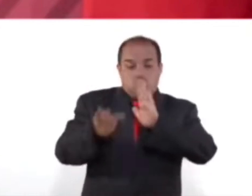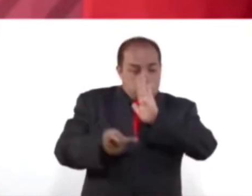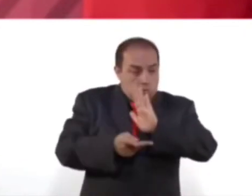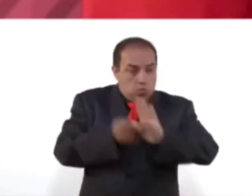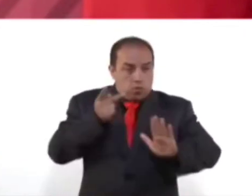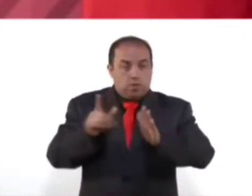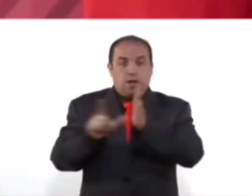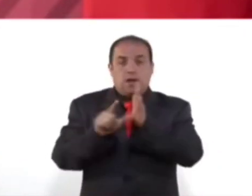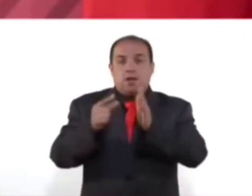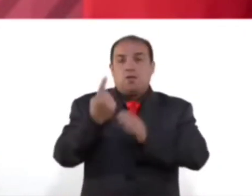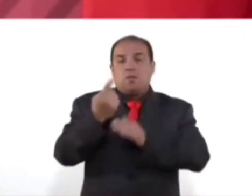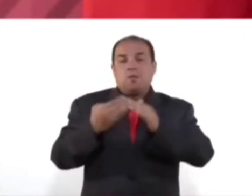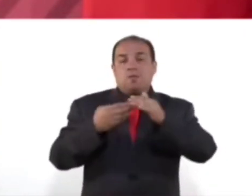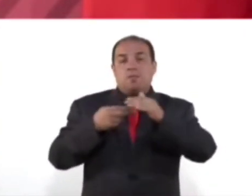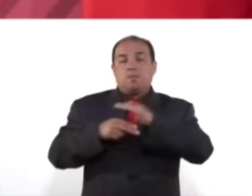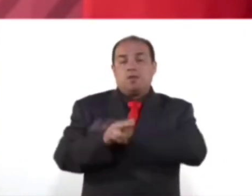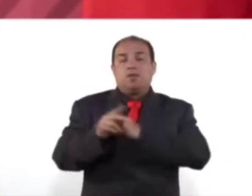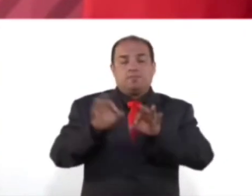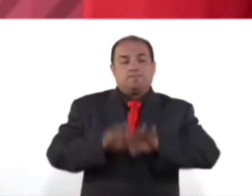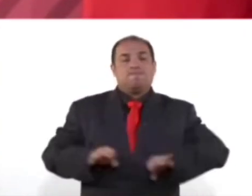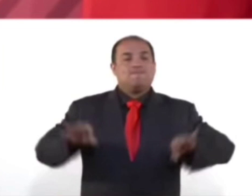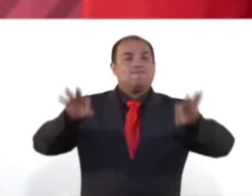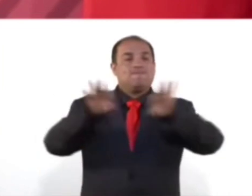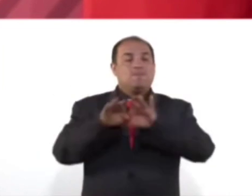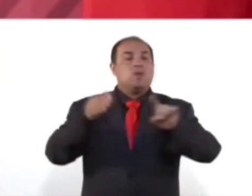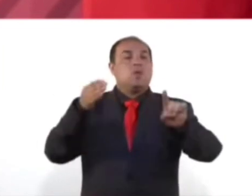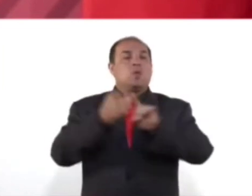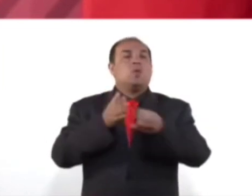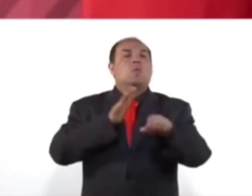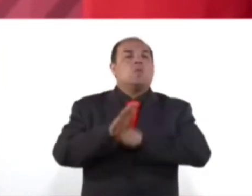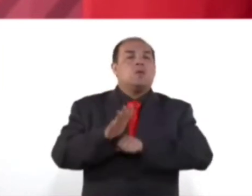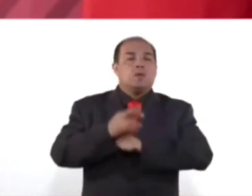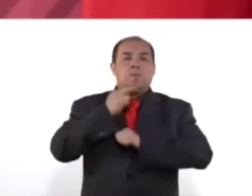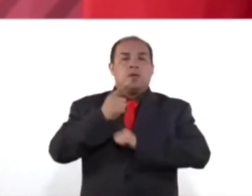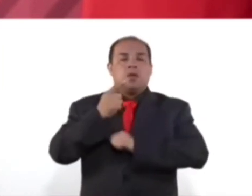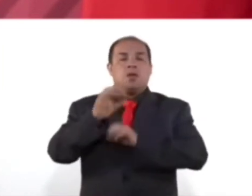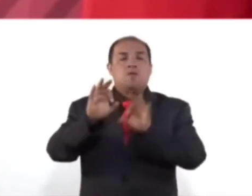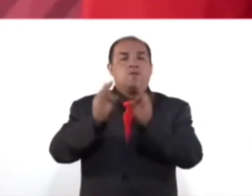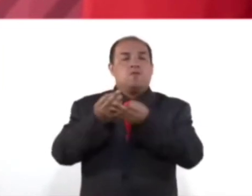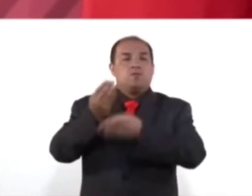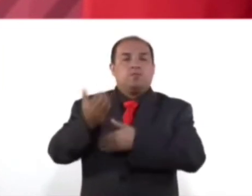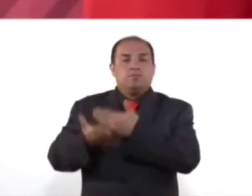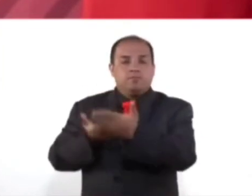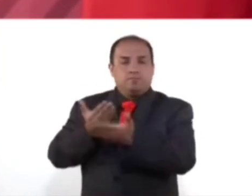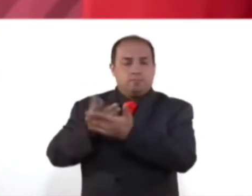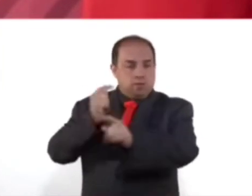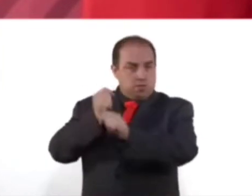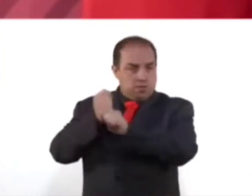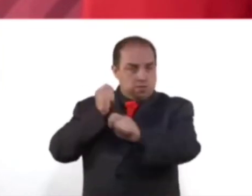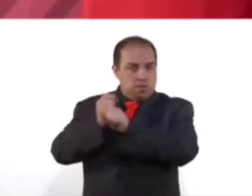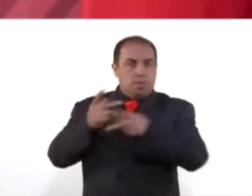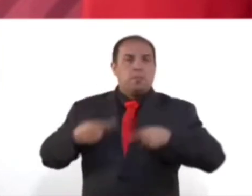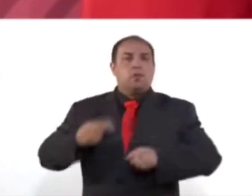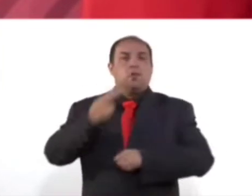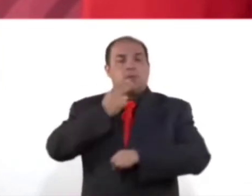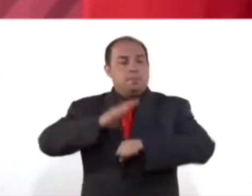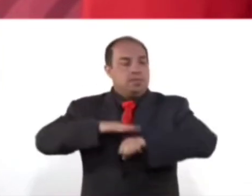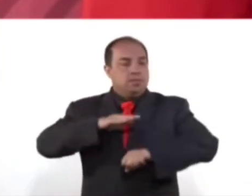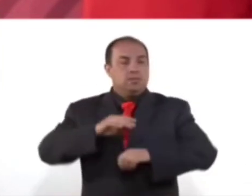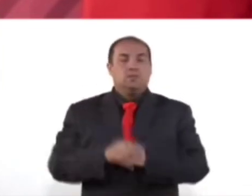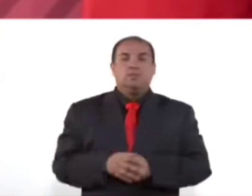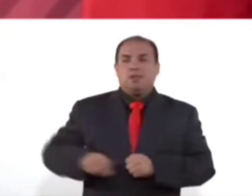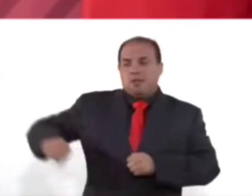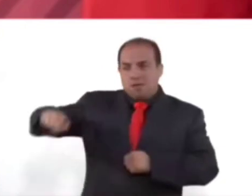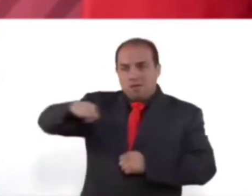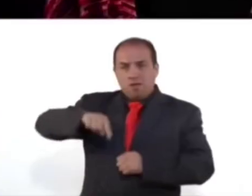del metro es tan importante. Porque el objetivo es mejorar la calidad del servicio de transporte de quienes más lo usan, que son